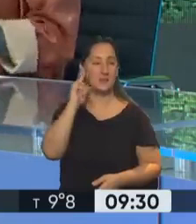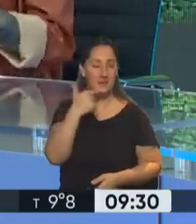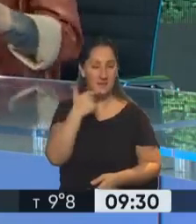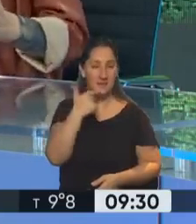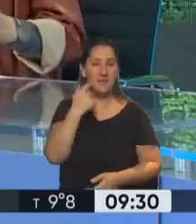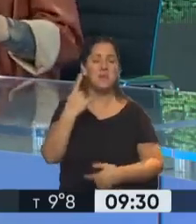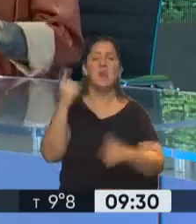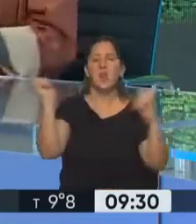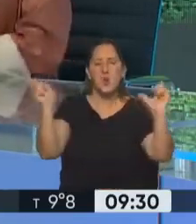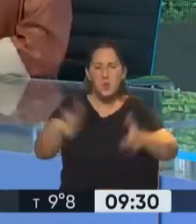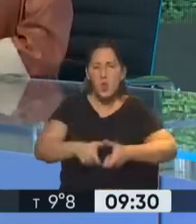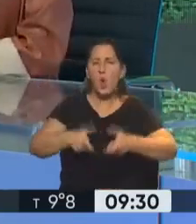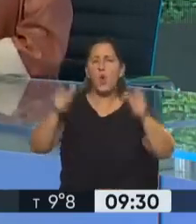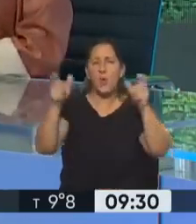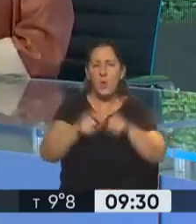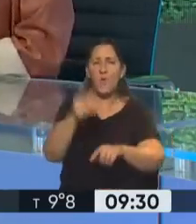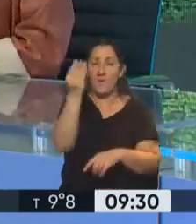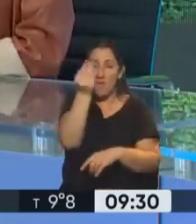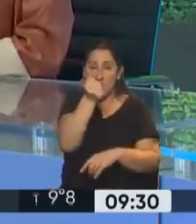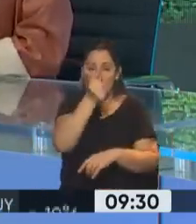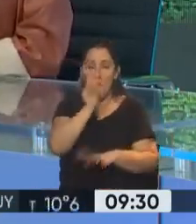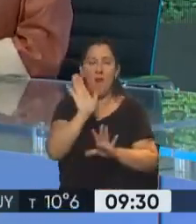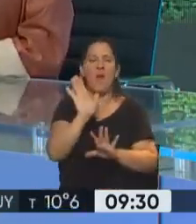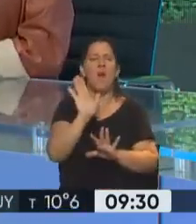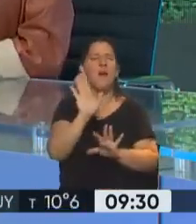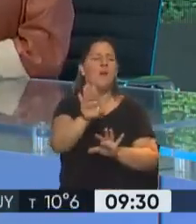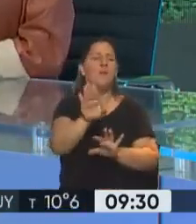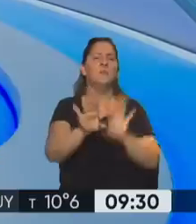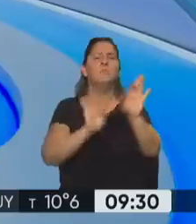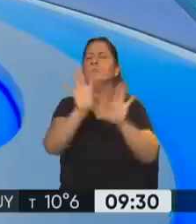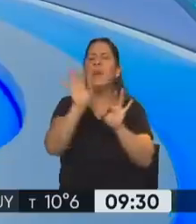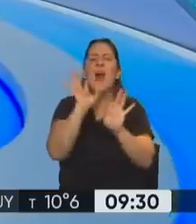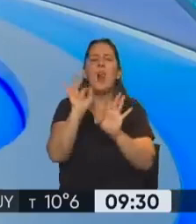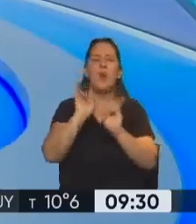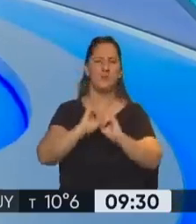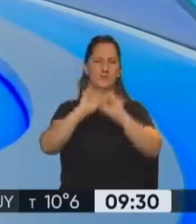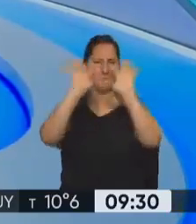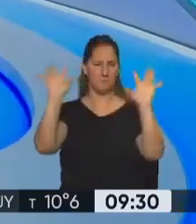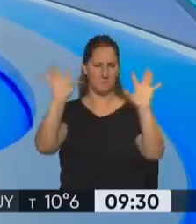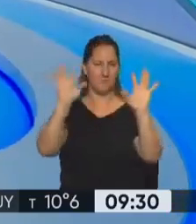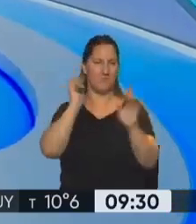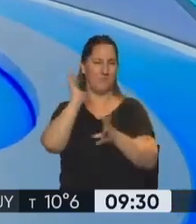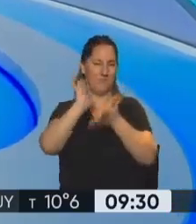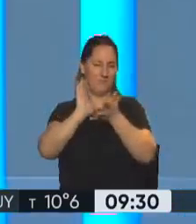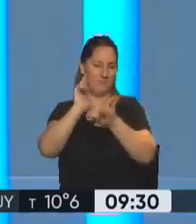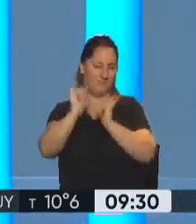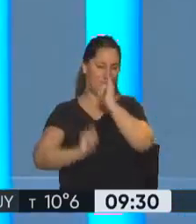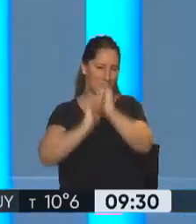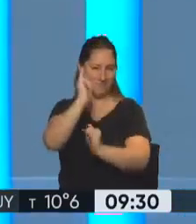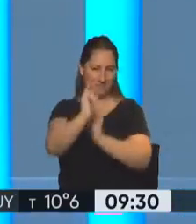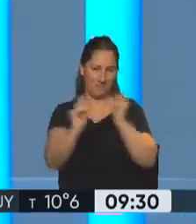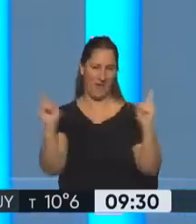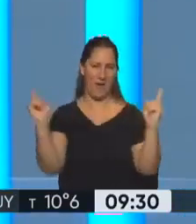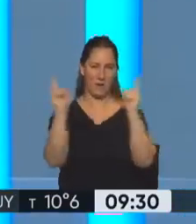largas reuniones durante todo el fin de semana para acabar bloque que esa canción interior así es bueno para resumir un poco las medidas si les